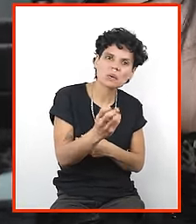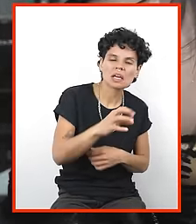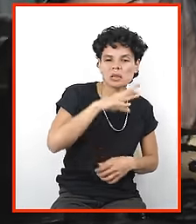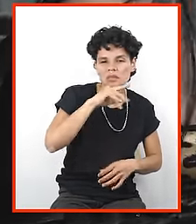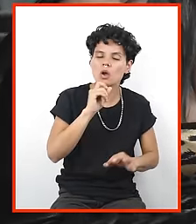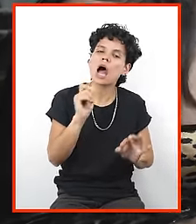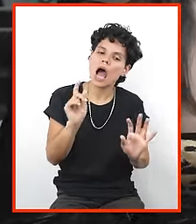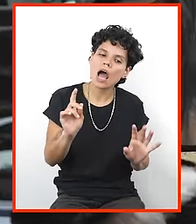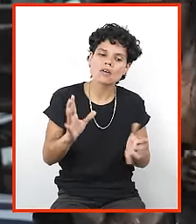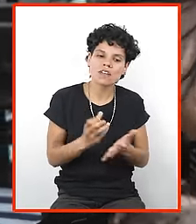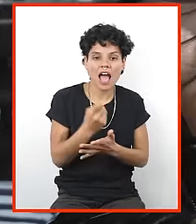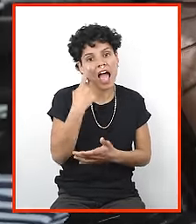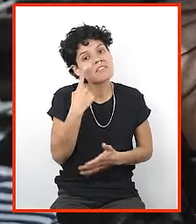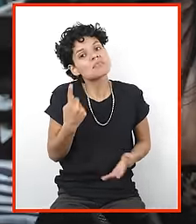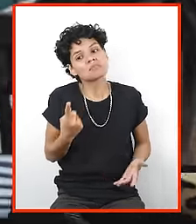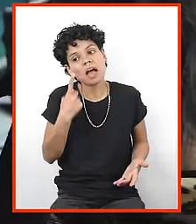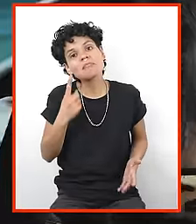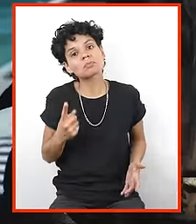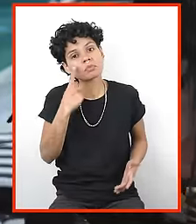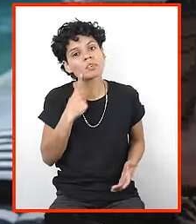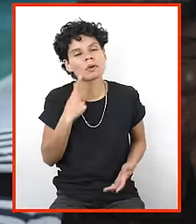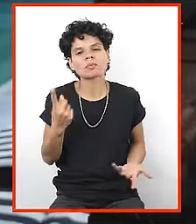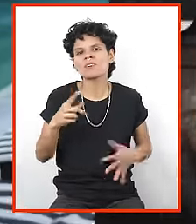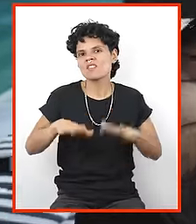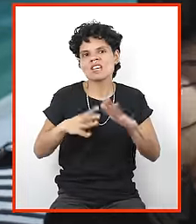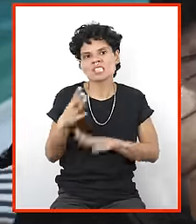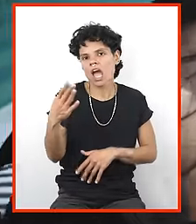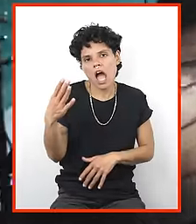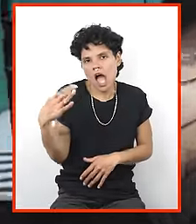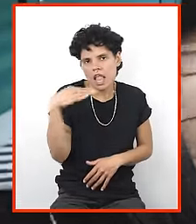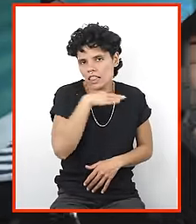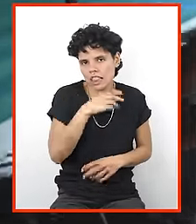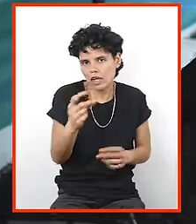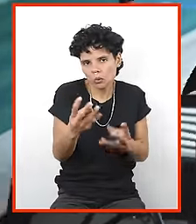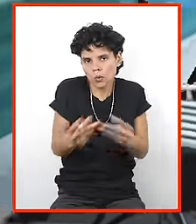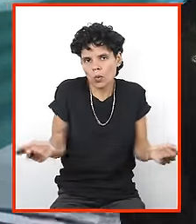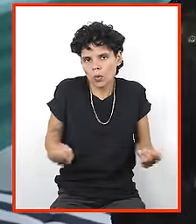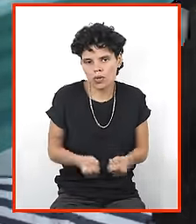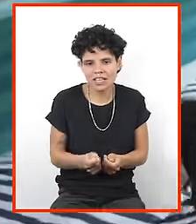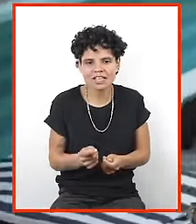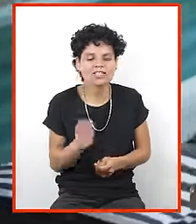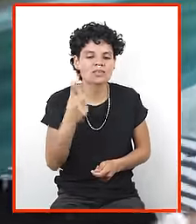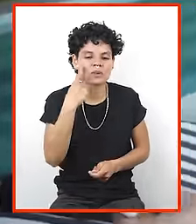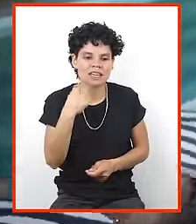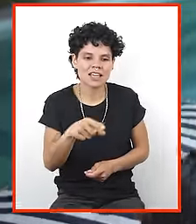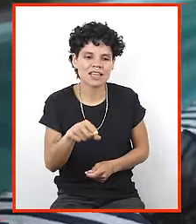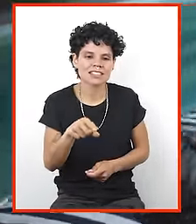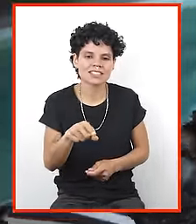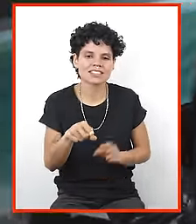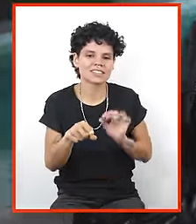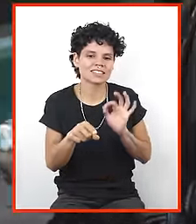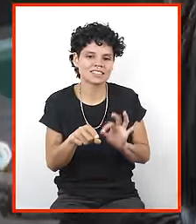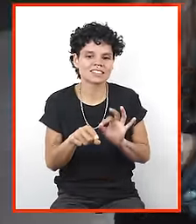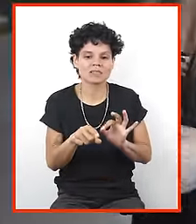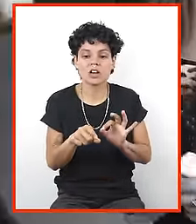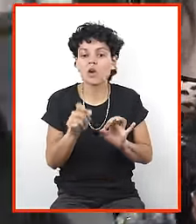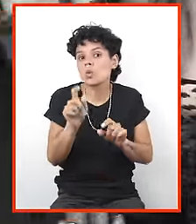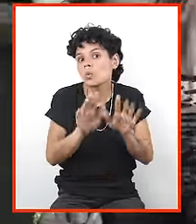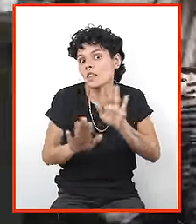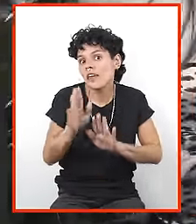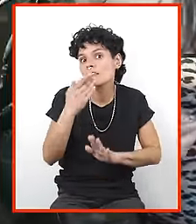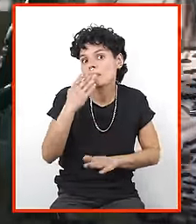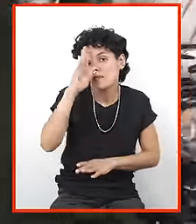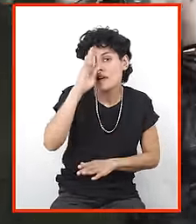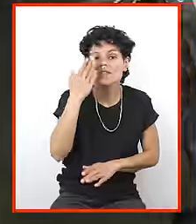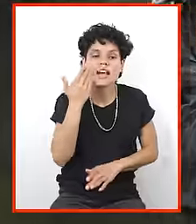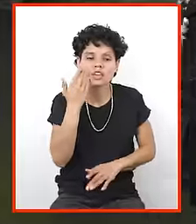su ratito. Le dura. Vamos a probar ahora. Es que a veces no les dura nada. No. Pero este es larga duración, es un huesito de larga duración. Sí. Que no se lo vaya a